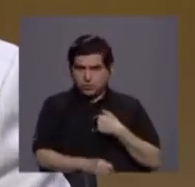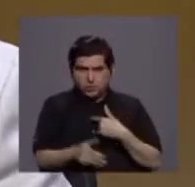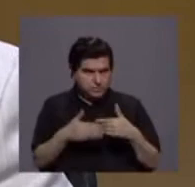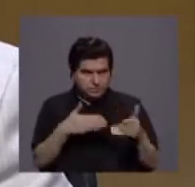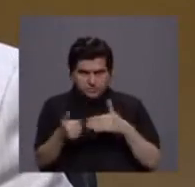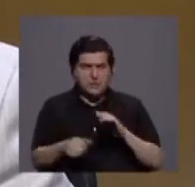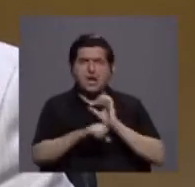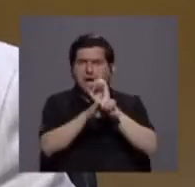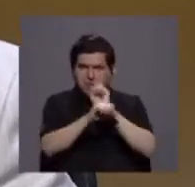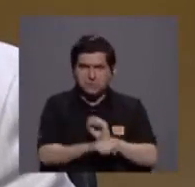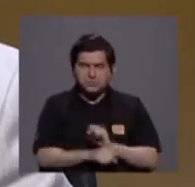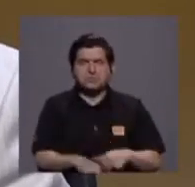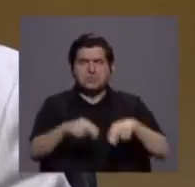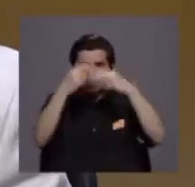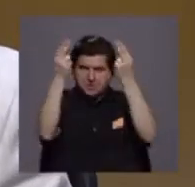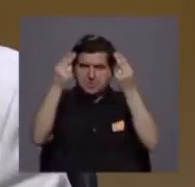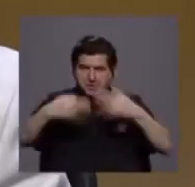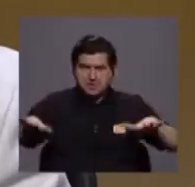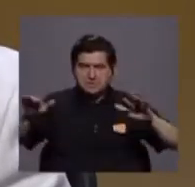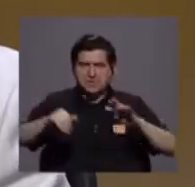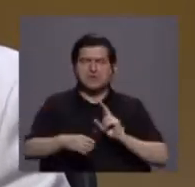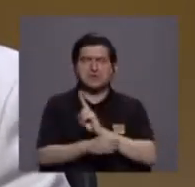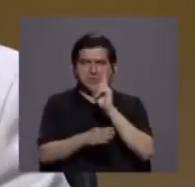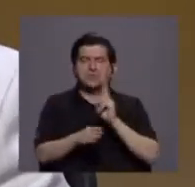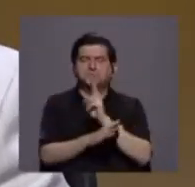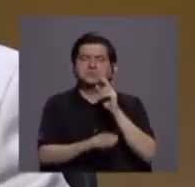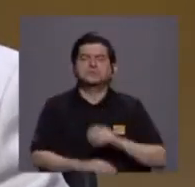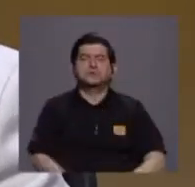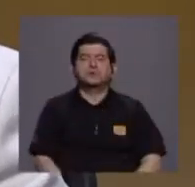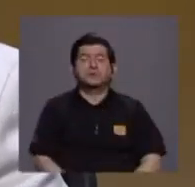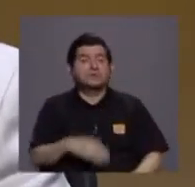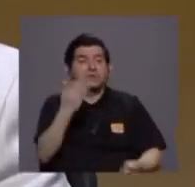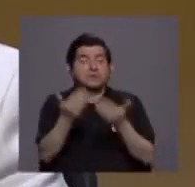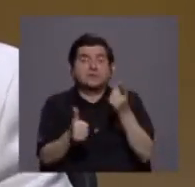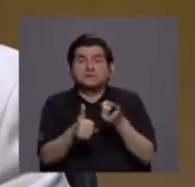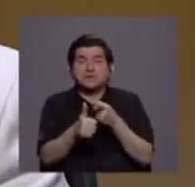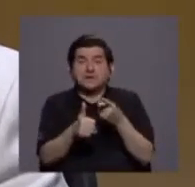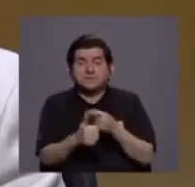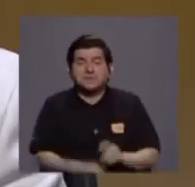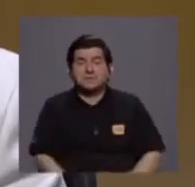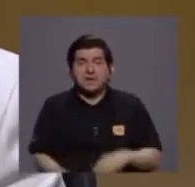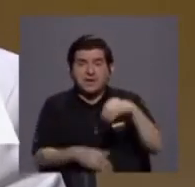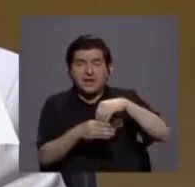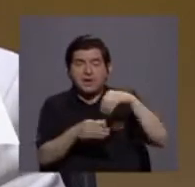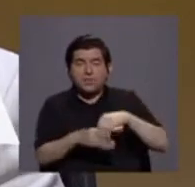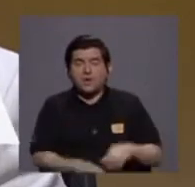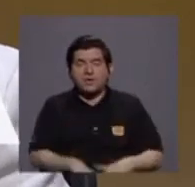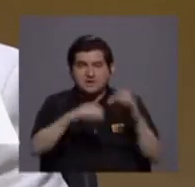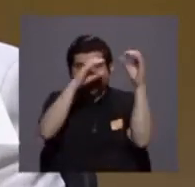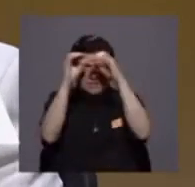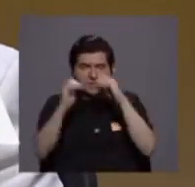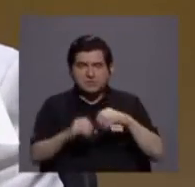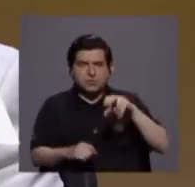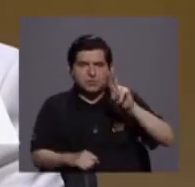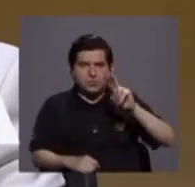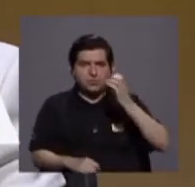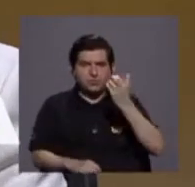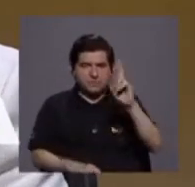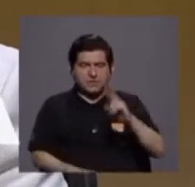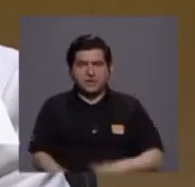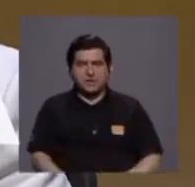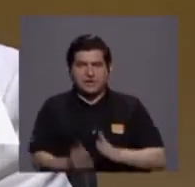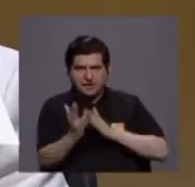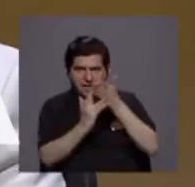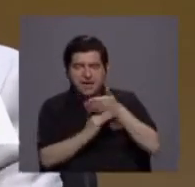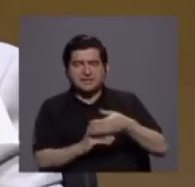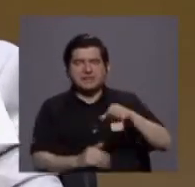formas estoy acostumbrado a la virtualidad y tengo entendido que quizás la primera cuenta de Zoom que abrió la UCR se hizo por medio del